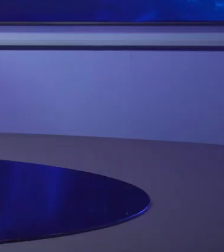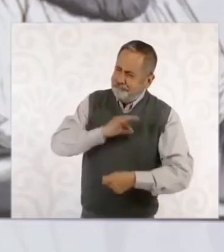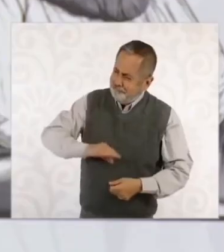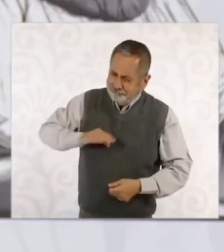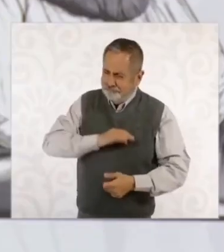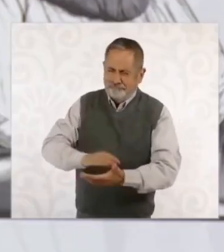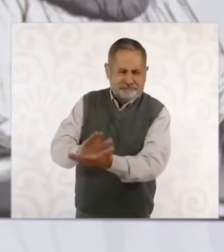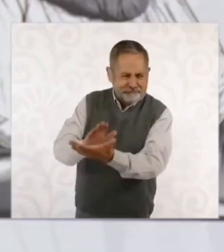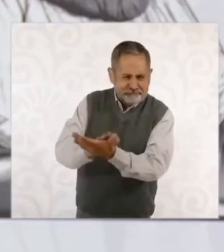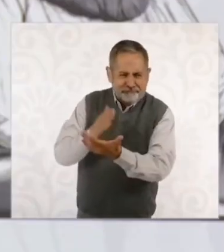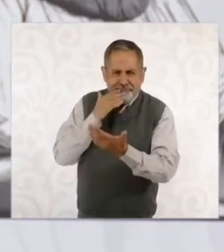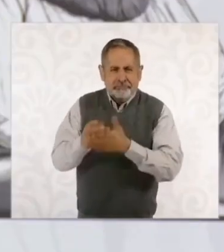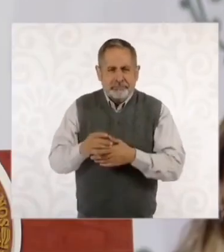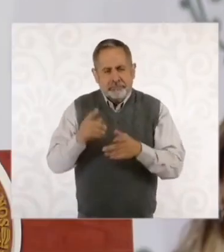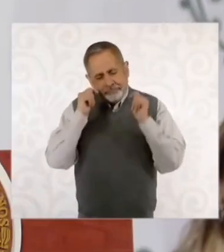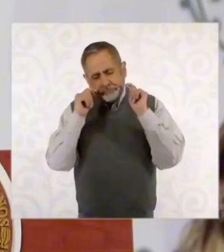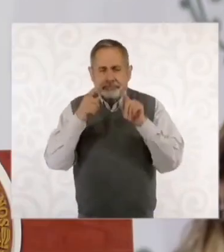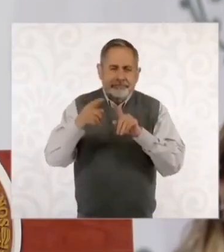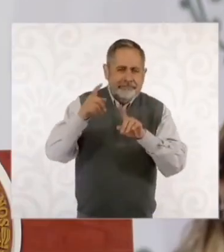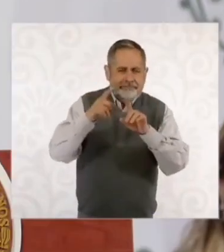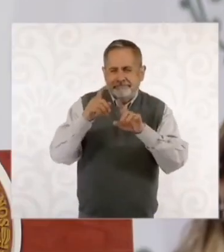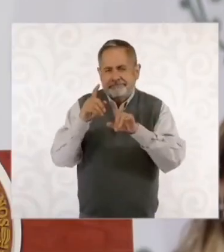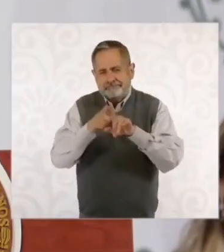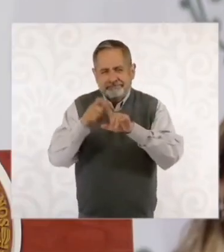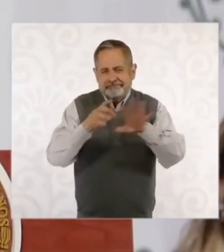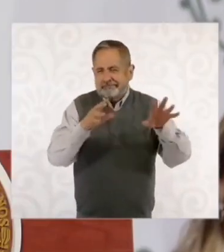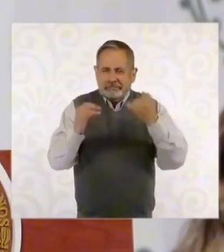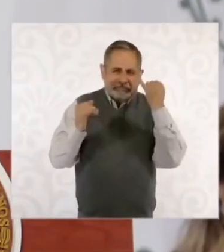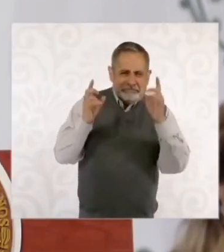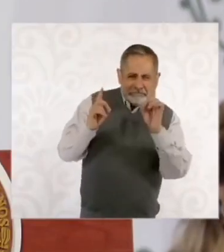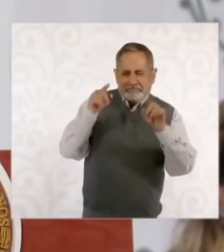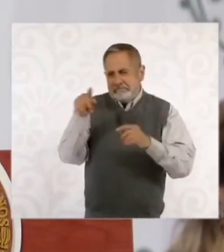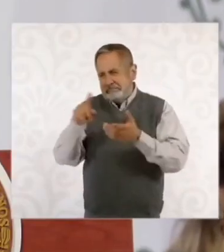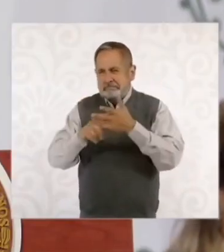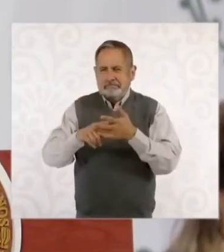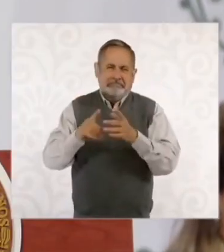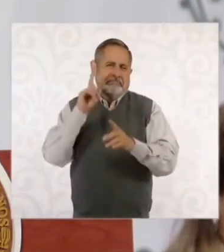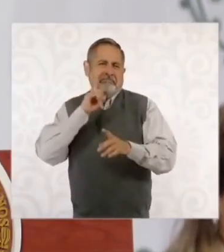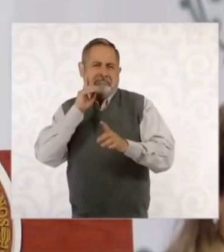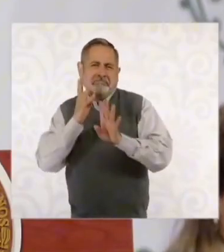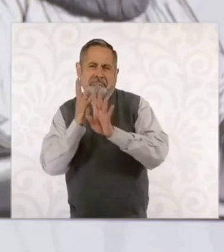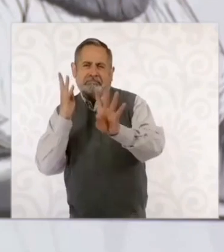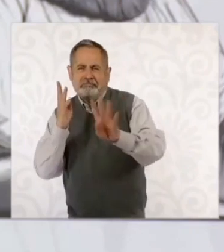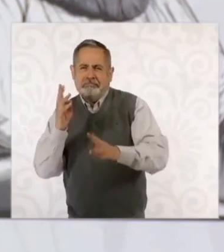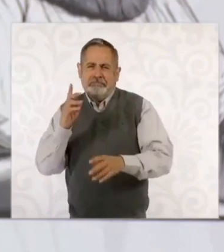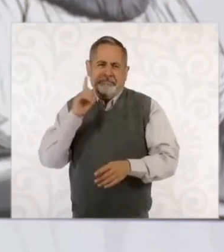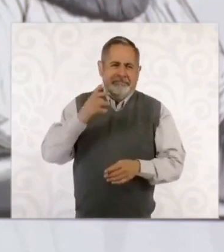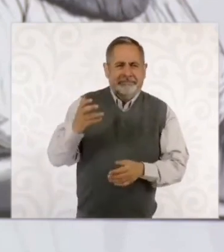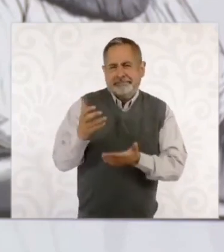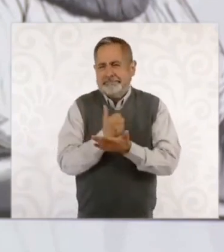descalificaciones. Más allá de las críticas que pueda o de los cuestionamientos que pueda haber a certámenes de este tipo,